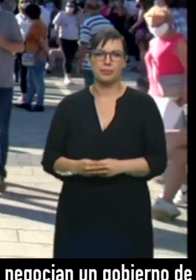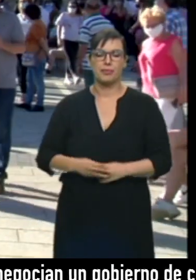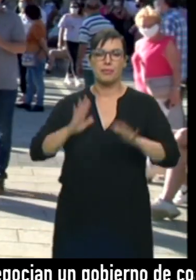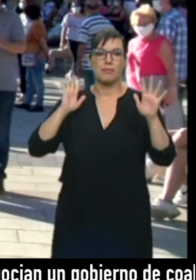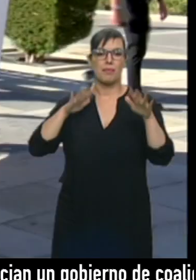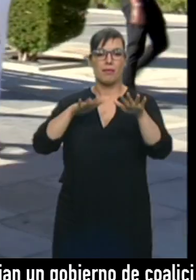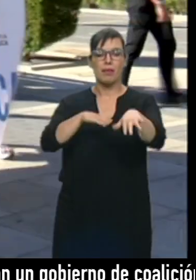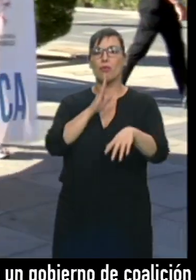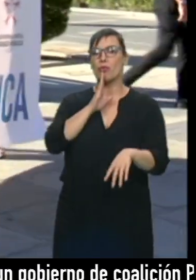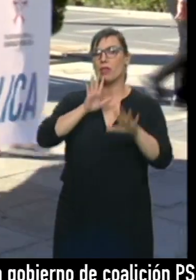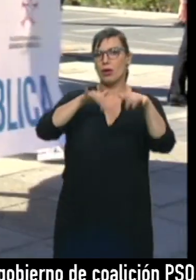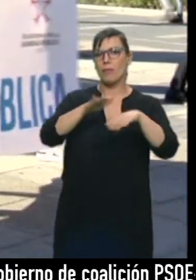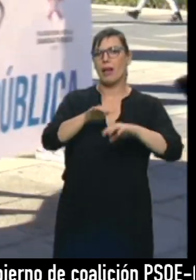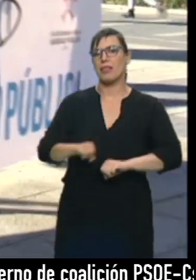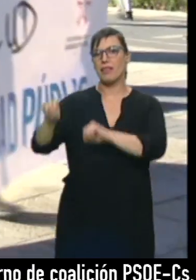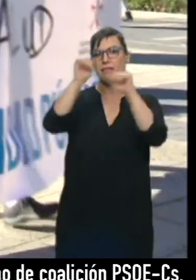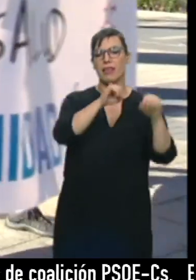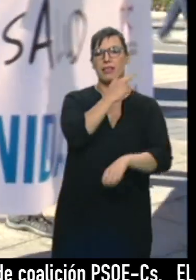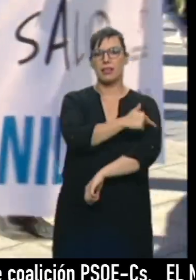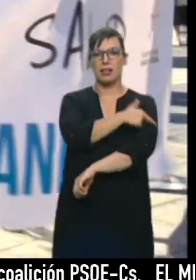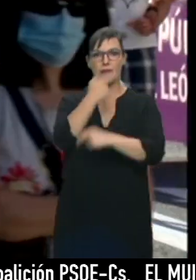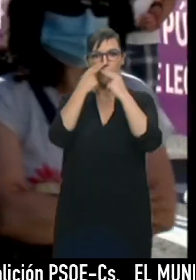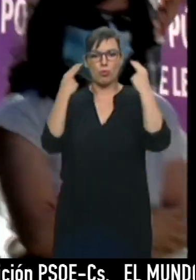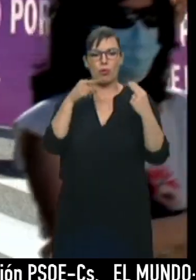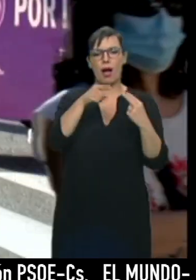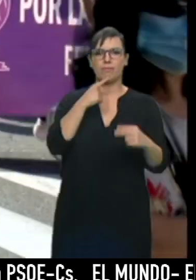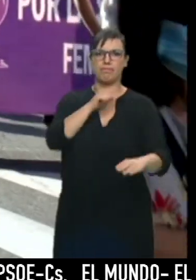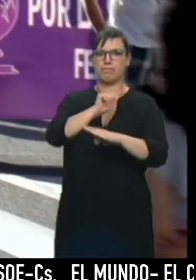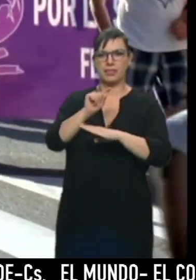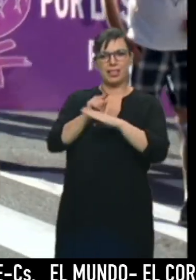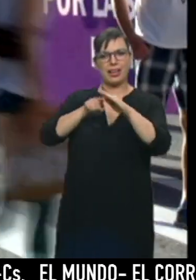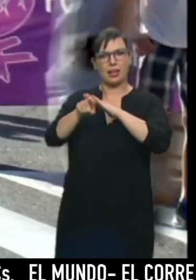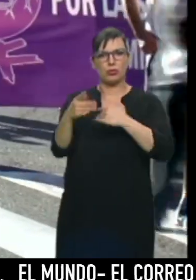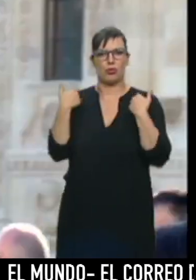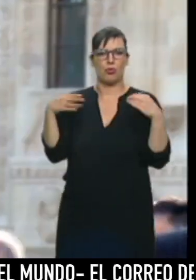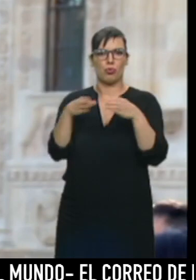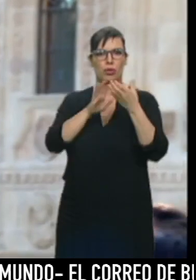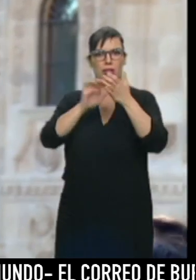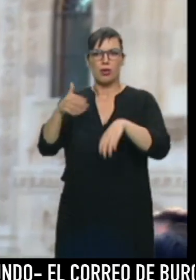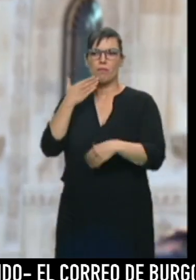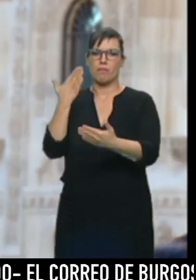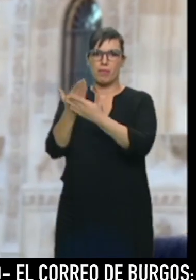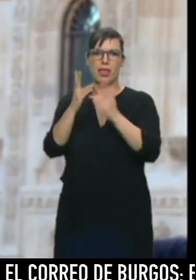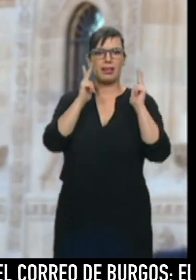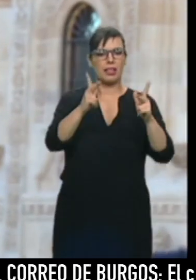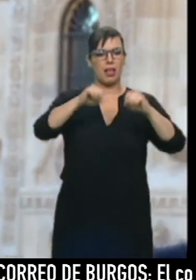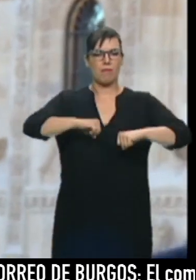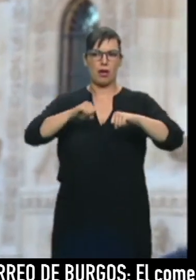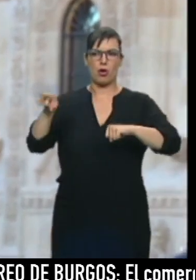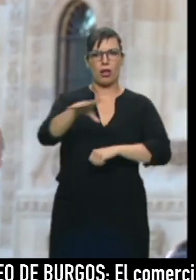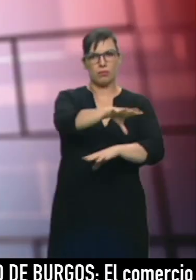Manifestación en León en defensa de la sanidad pública. Críticas a la gestión de la Junta a la que han pedido que intervenga las residencias de mayores.